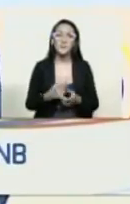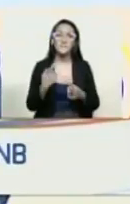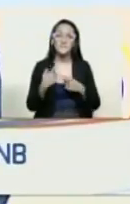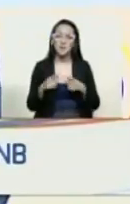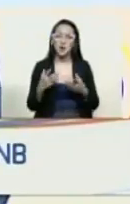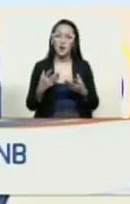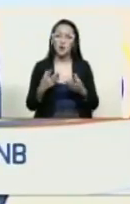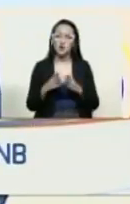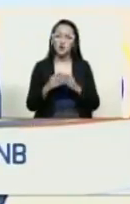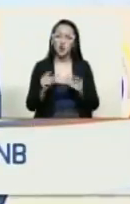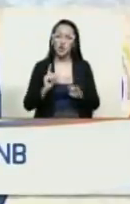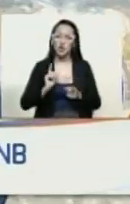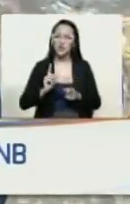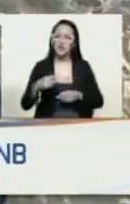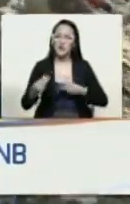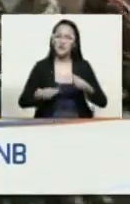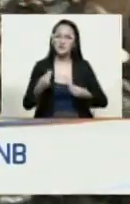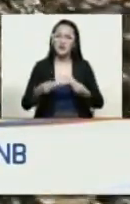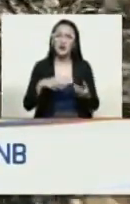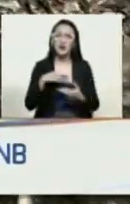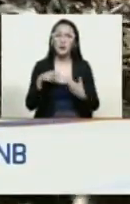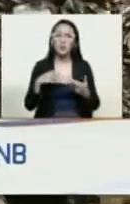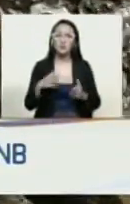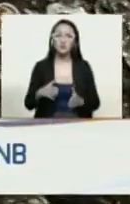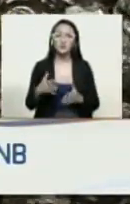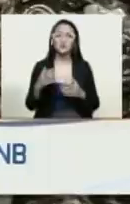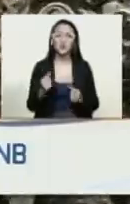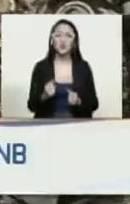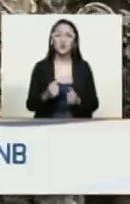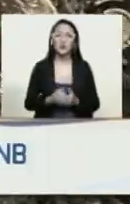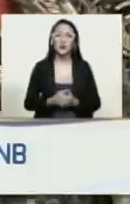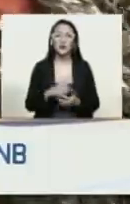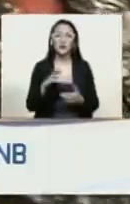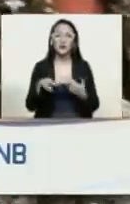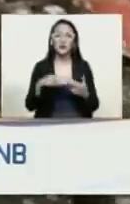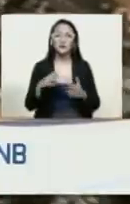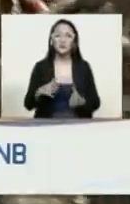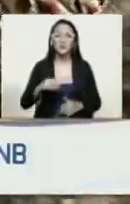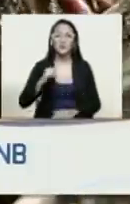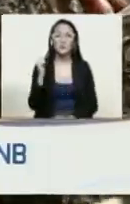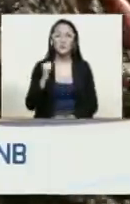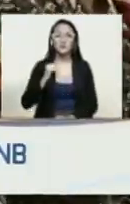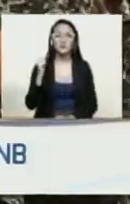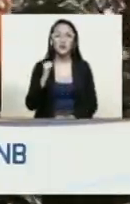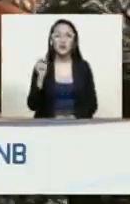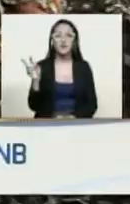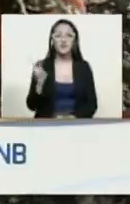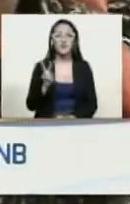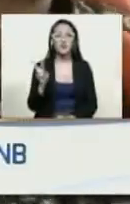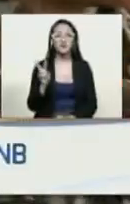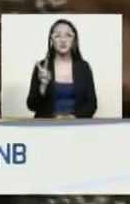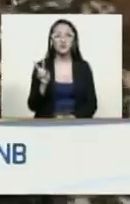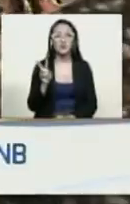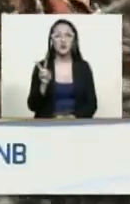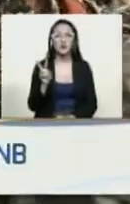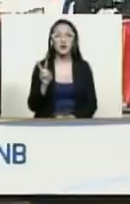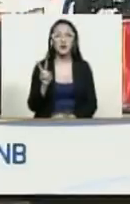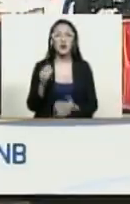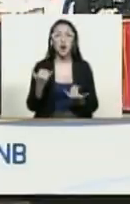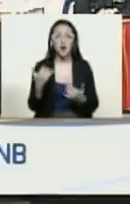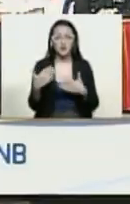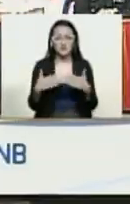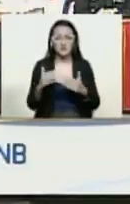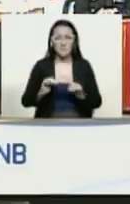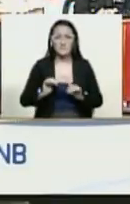por hacer. La revolución de la seguridad, la revolución policial en Venezuela está todavía empezando